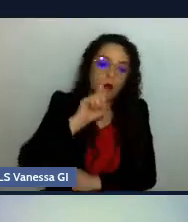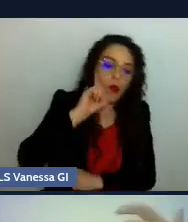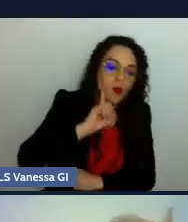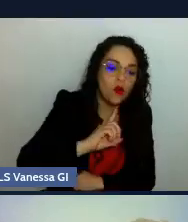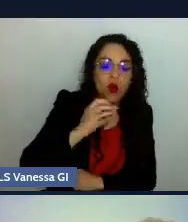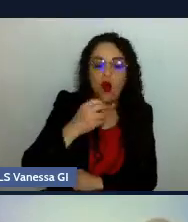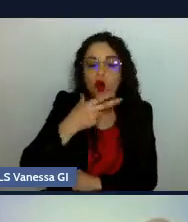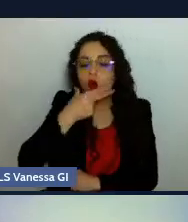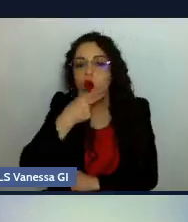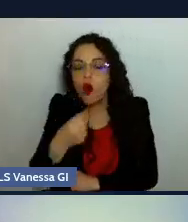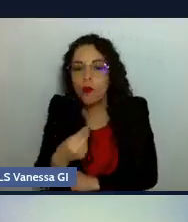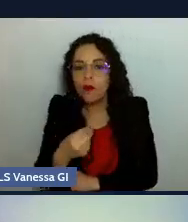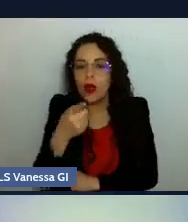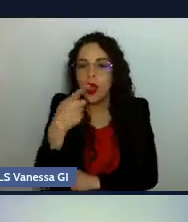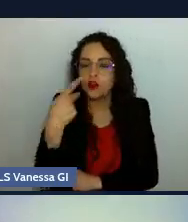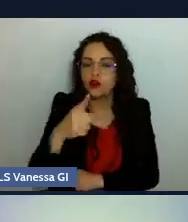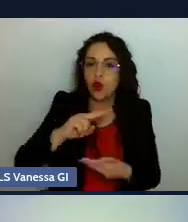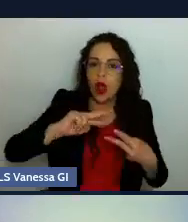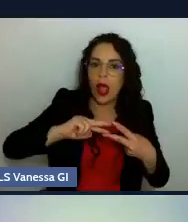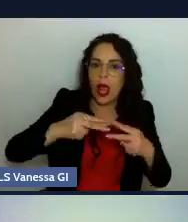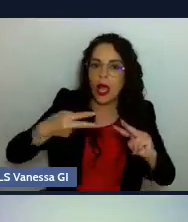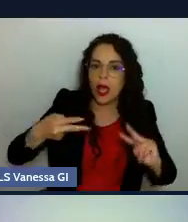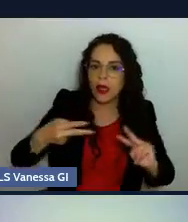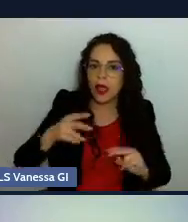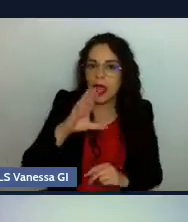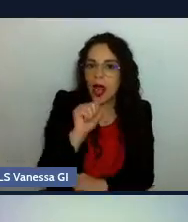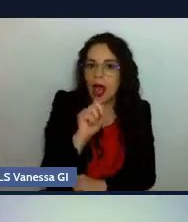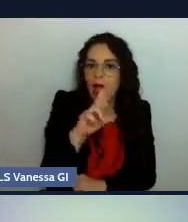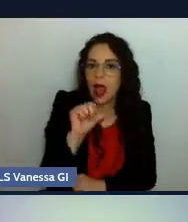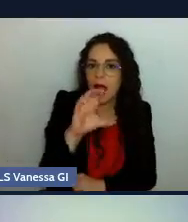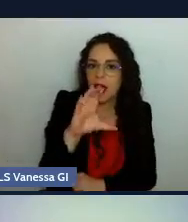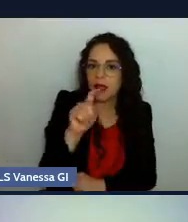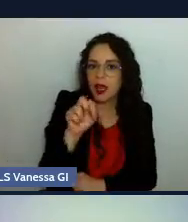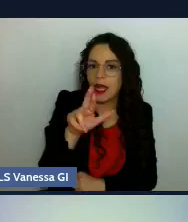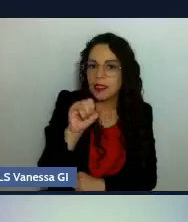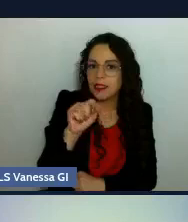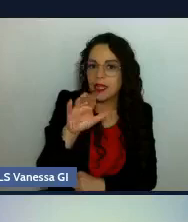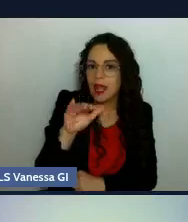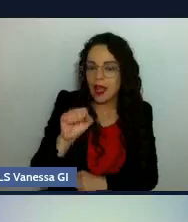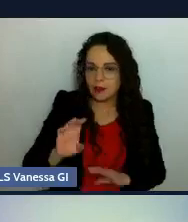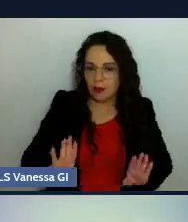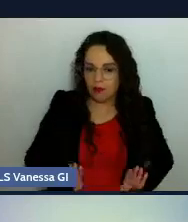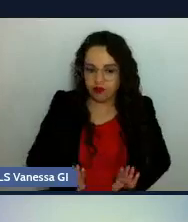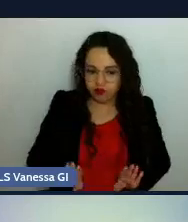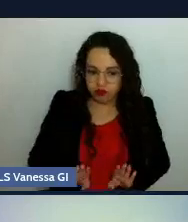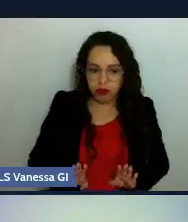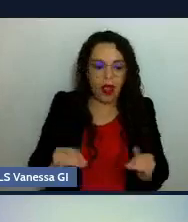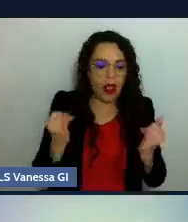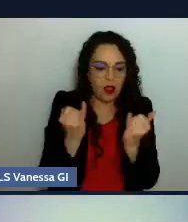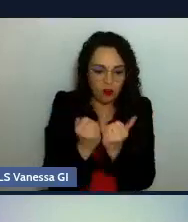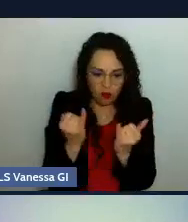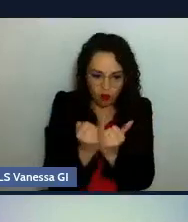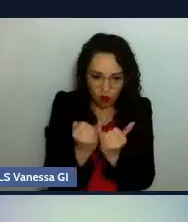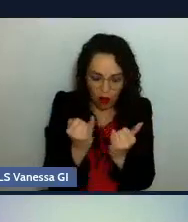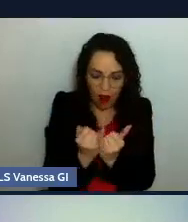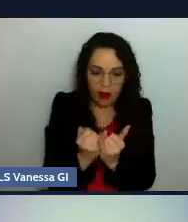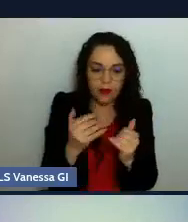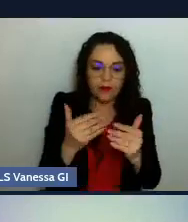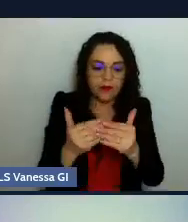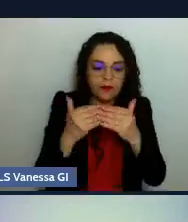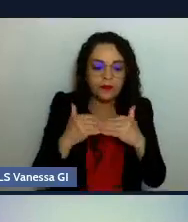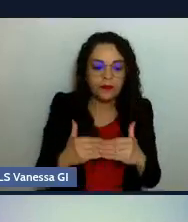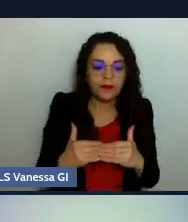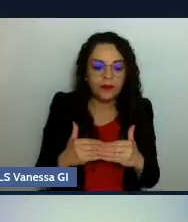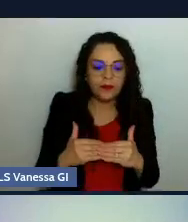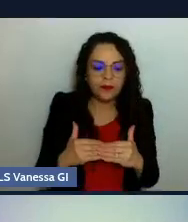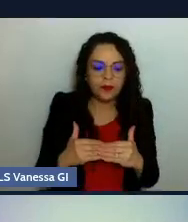características genéticas incluso, tenemos también el ambiente, lo que